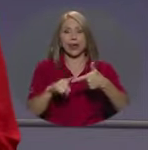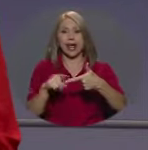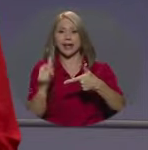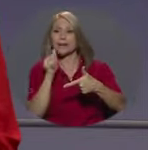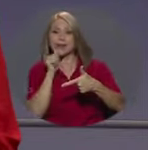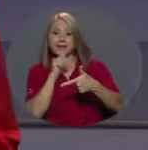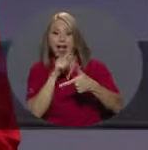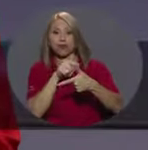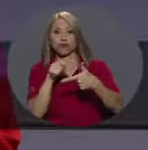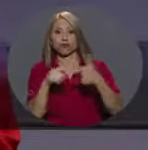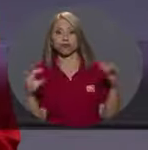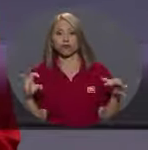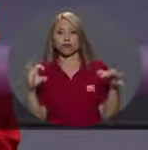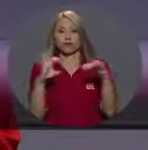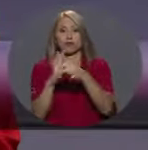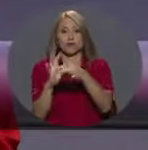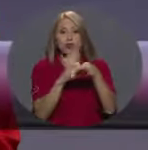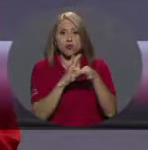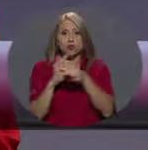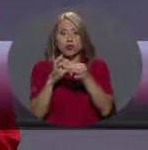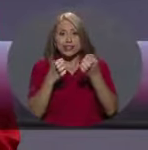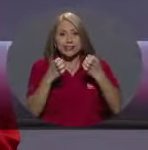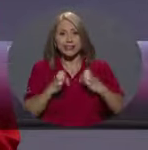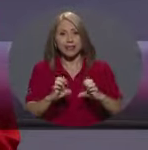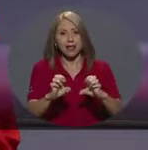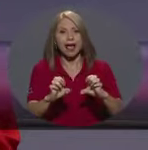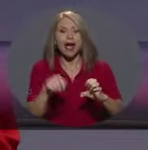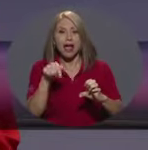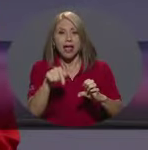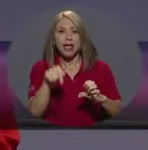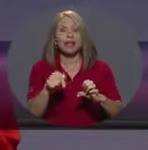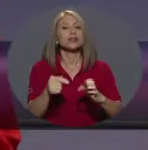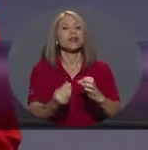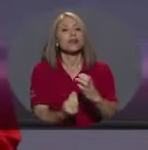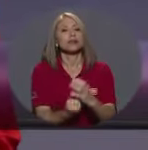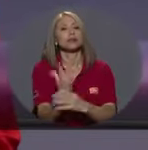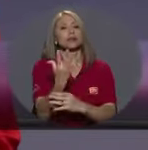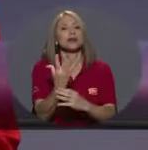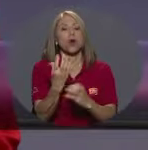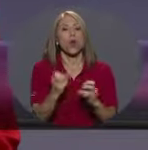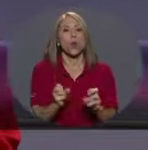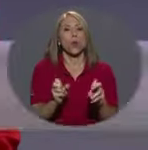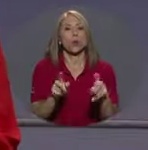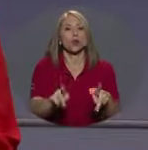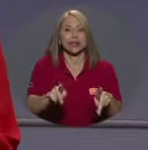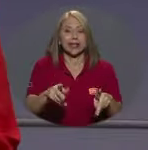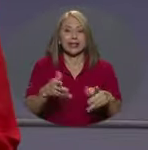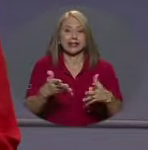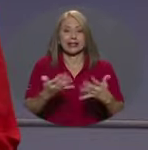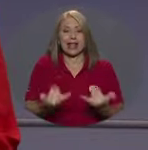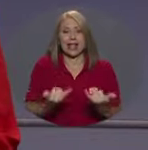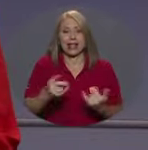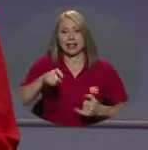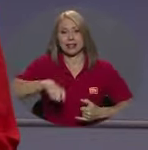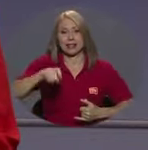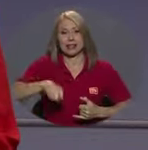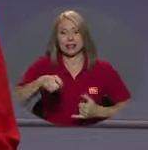privado es algo que definitivamente crea las posibilidades y oportunidades que se están